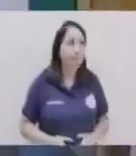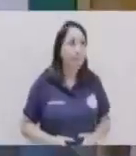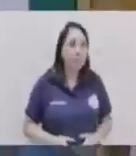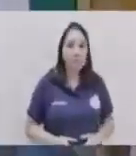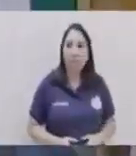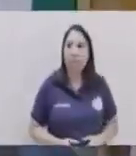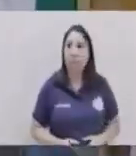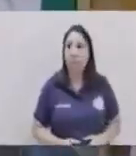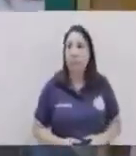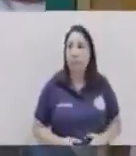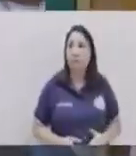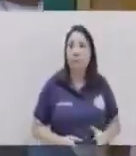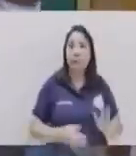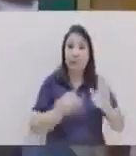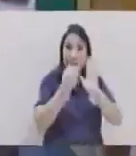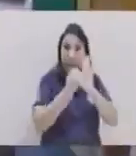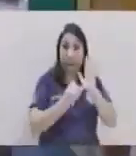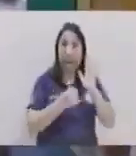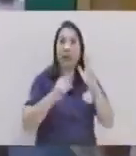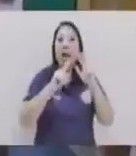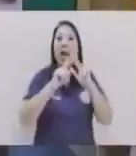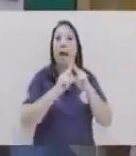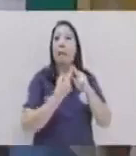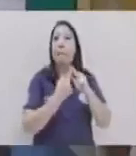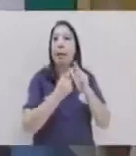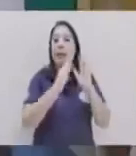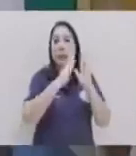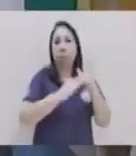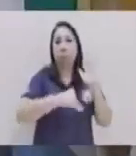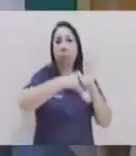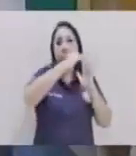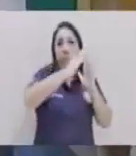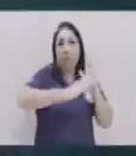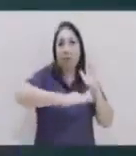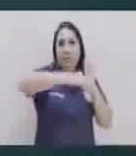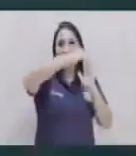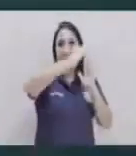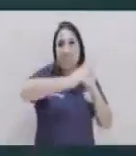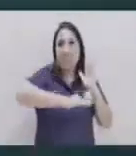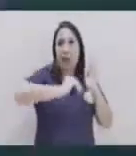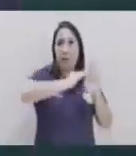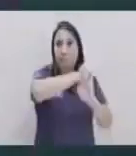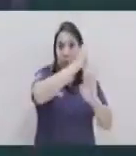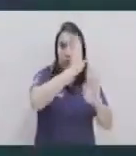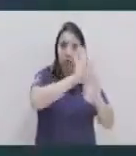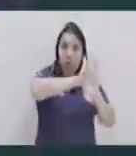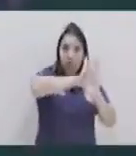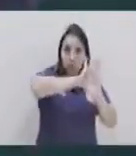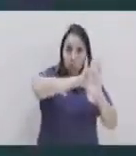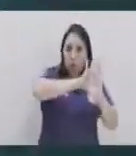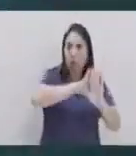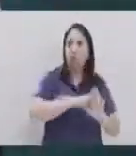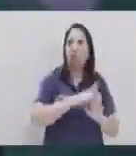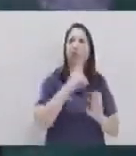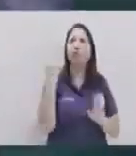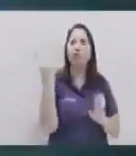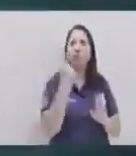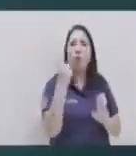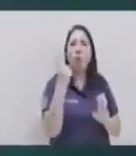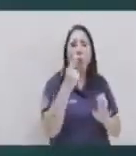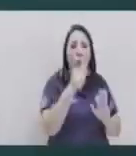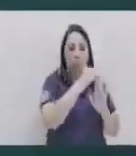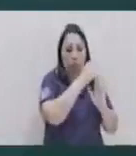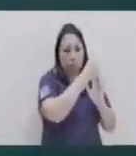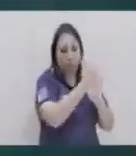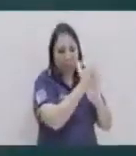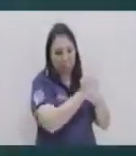dibujo vamos a empezar a pintar el fondo. Toda obra de arte se inicia con el fondo,